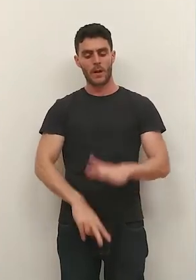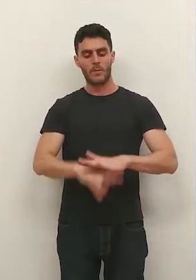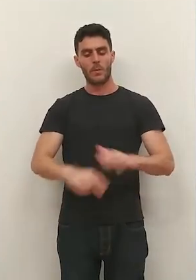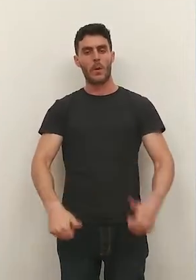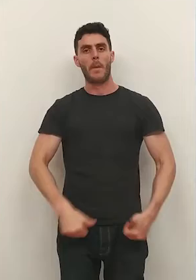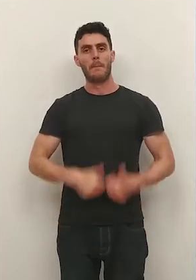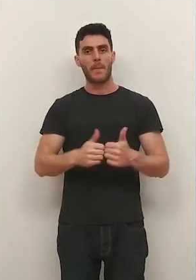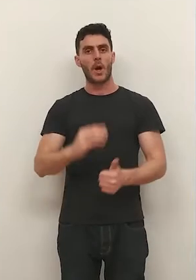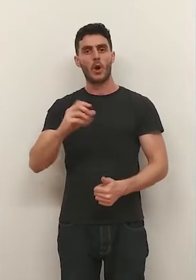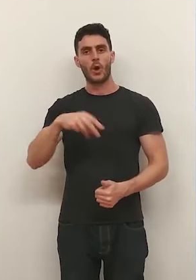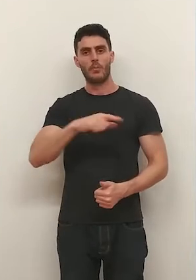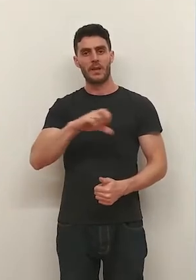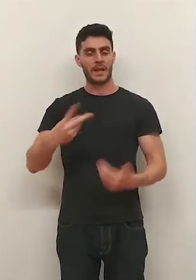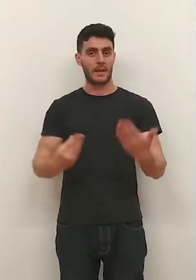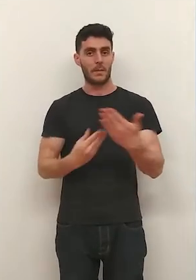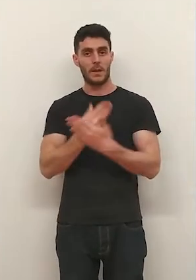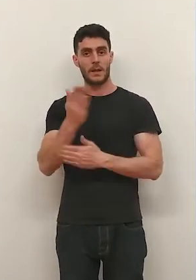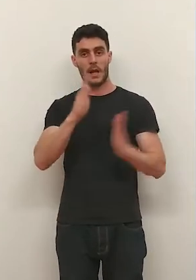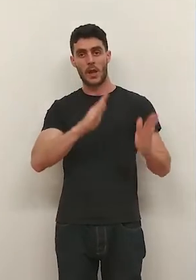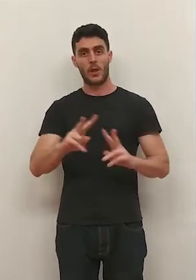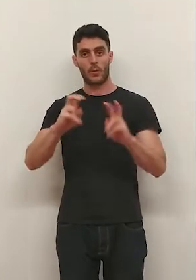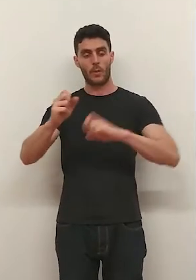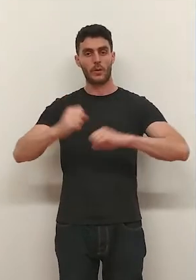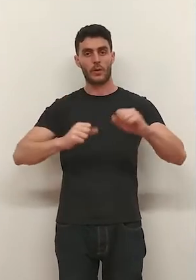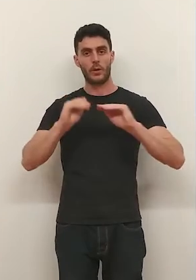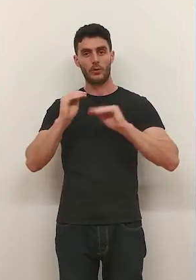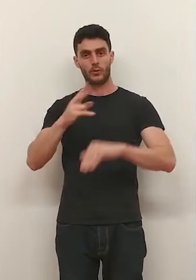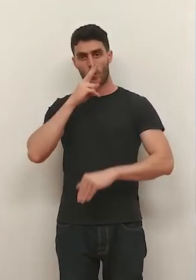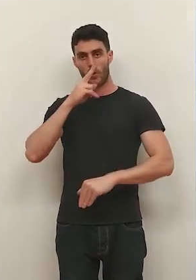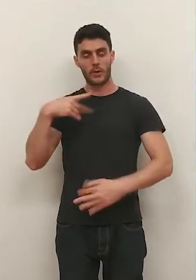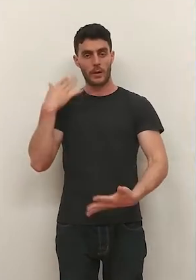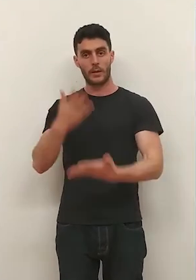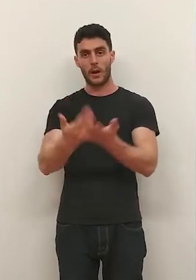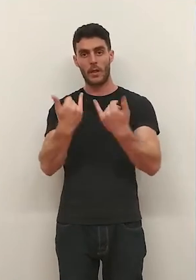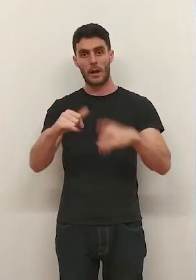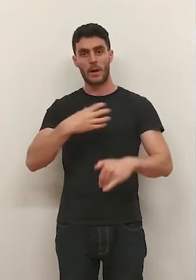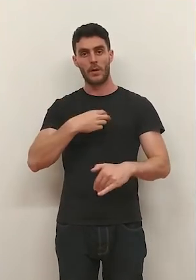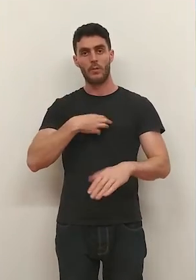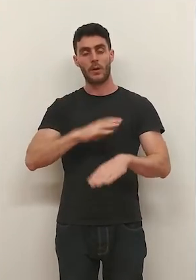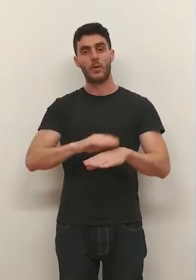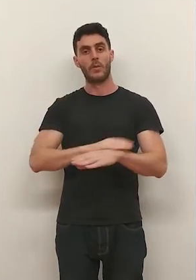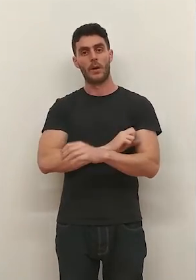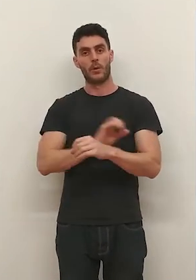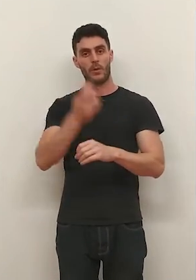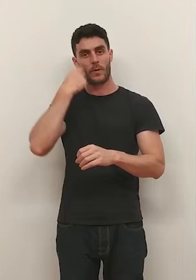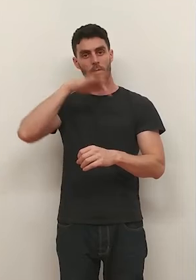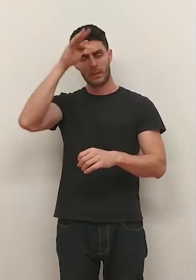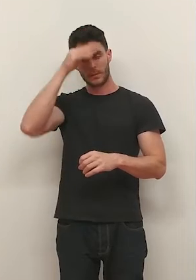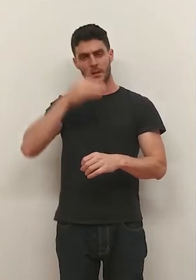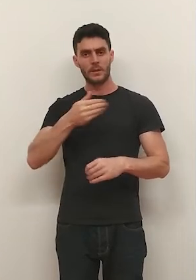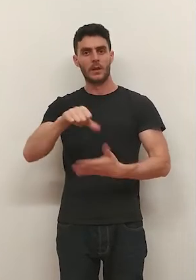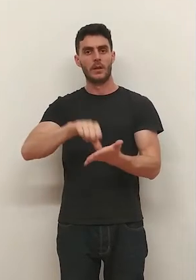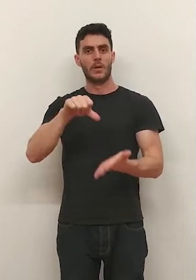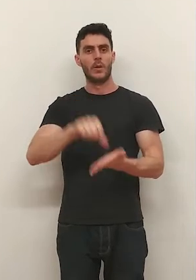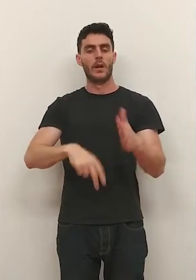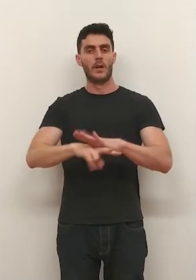Más fútbol. El Comillas ha presentado esta mañana una nueva edición de su torneo. Tras 2 años sin poder celebrarse por la pandemia, este fin de semana la ciudad